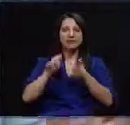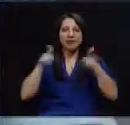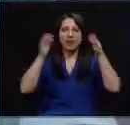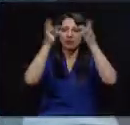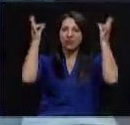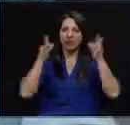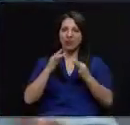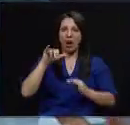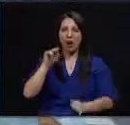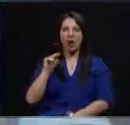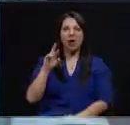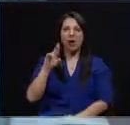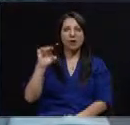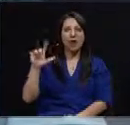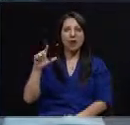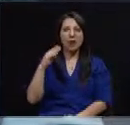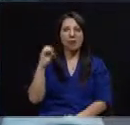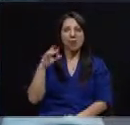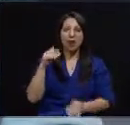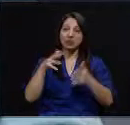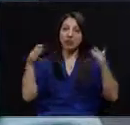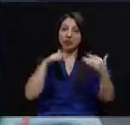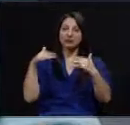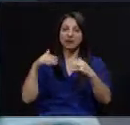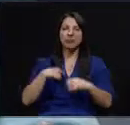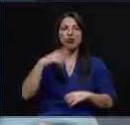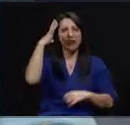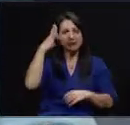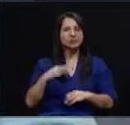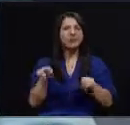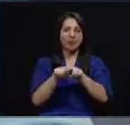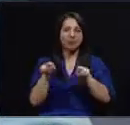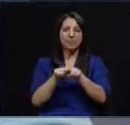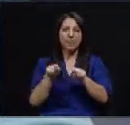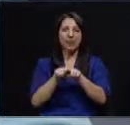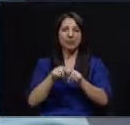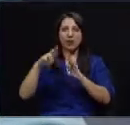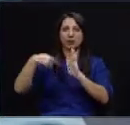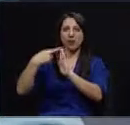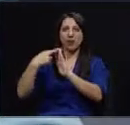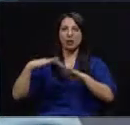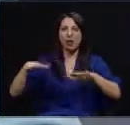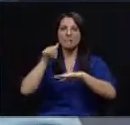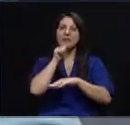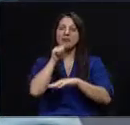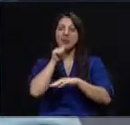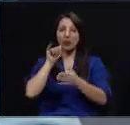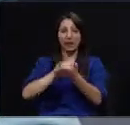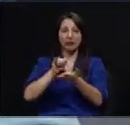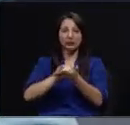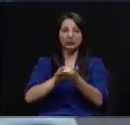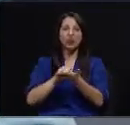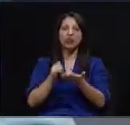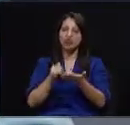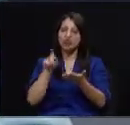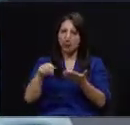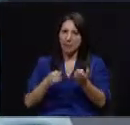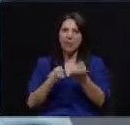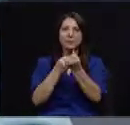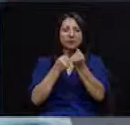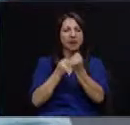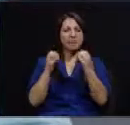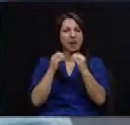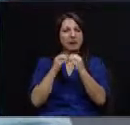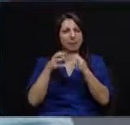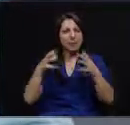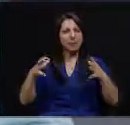gran figura de Juan Rafael y esa gran gesta. Por supuesto. Soy creyente también de que el rol del sector privado en este aspecto debe apoyar